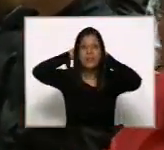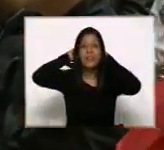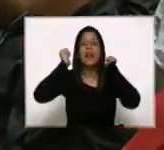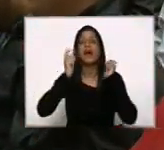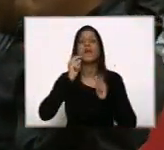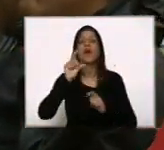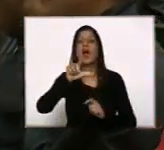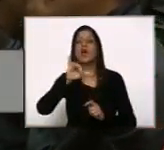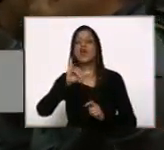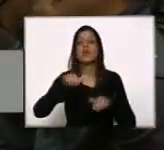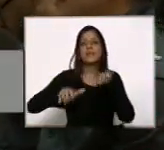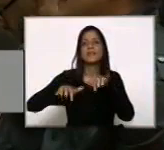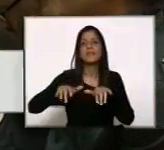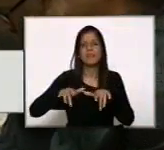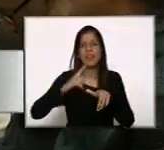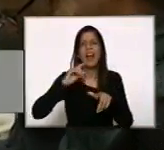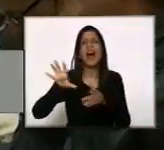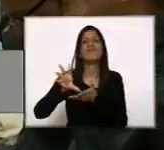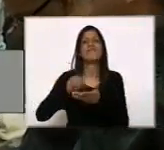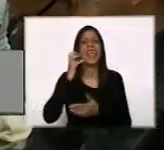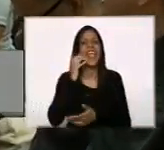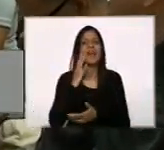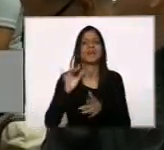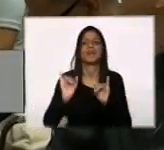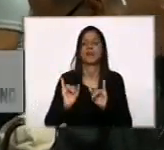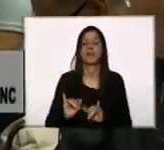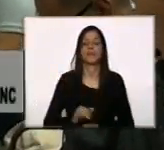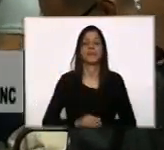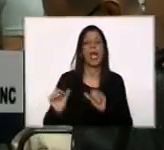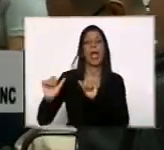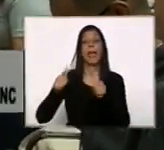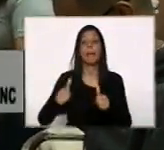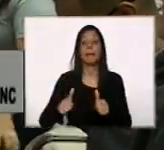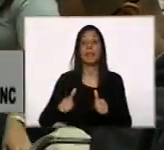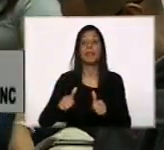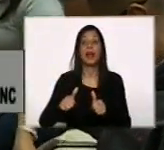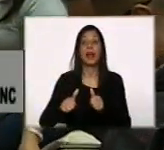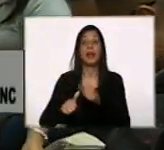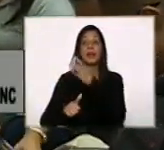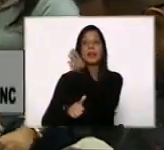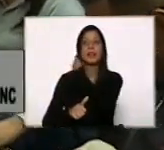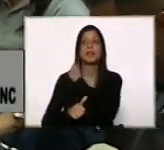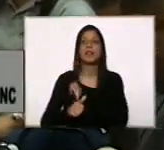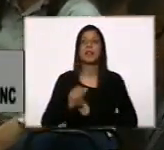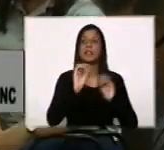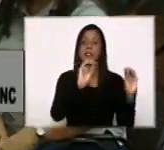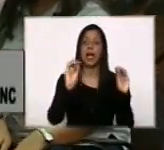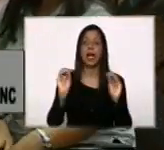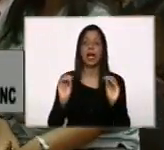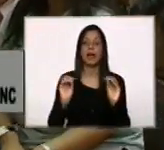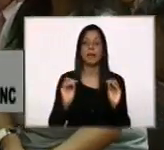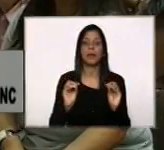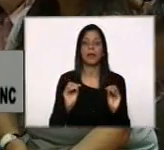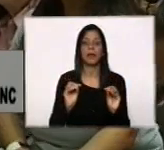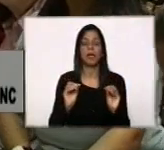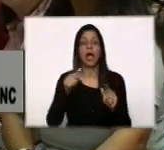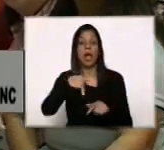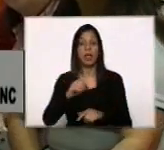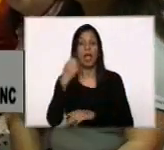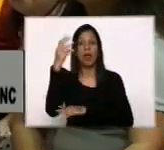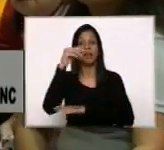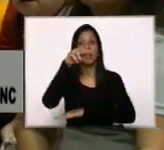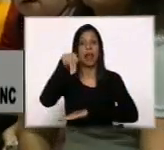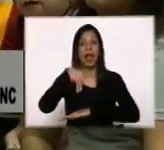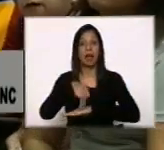dignidad. Fíjense, comenzamos citando, llamando a este suelo sagrado, de esta magna